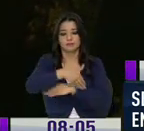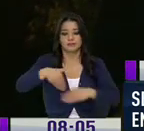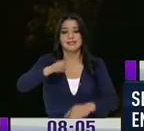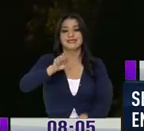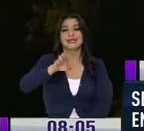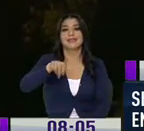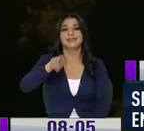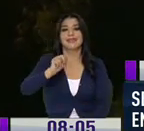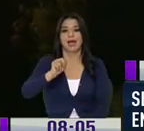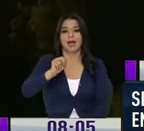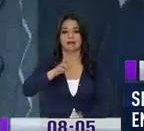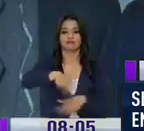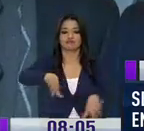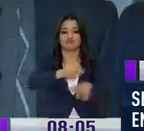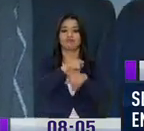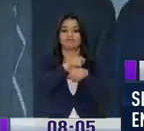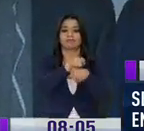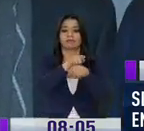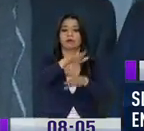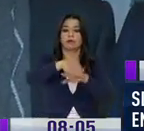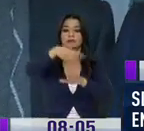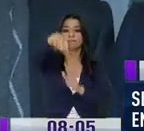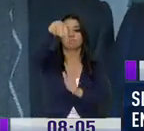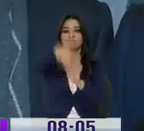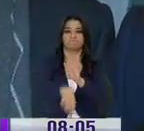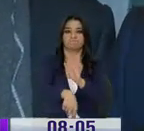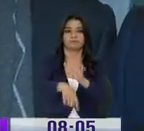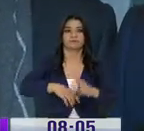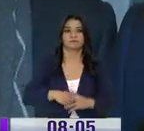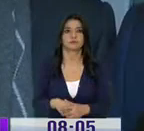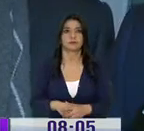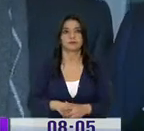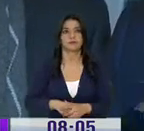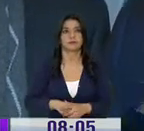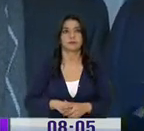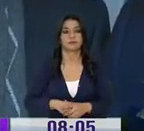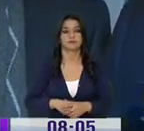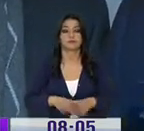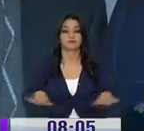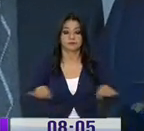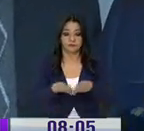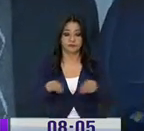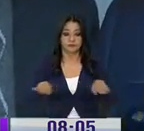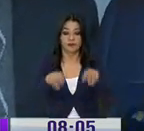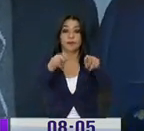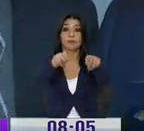por un forame interno. Hay un pequeño asentamiento de la base del puente.